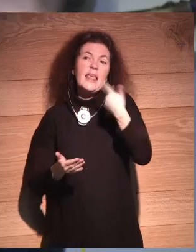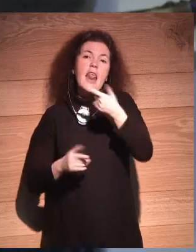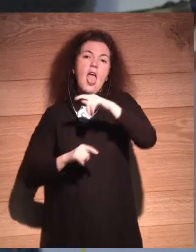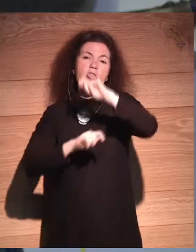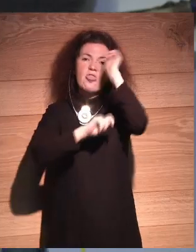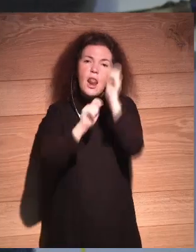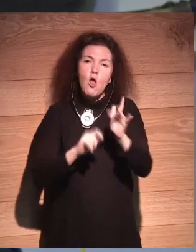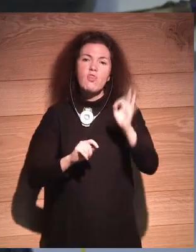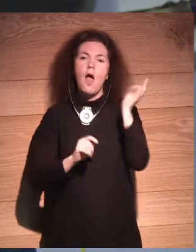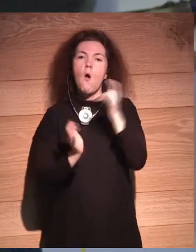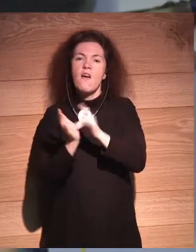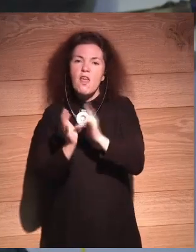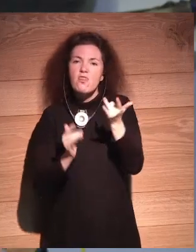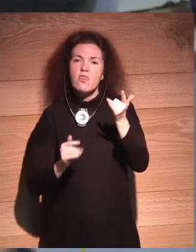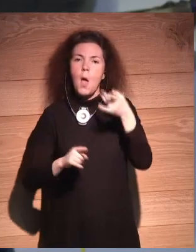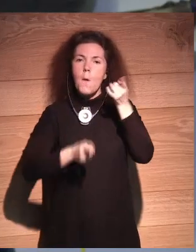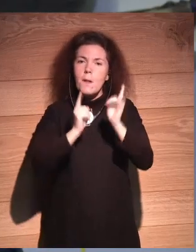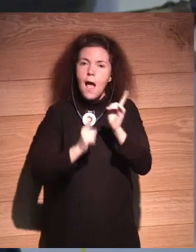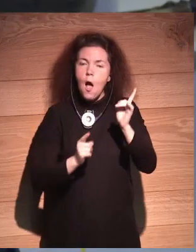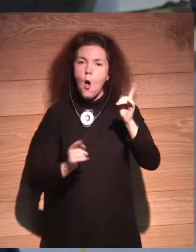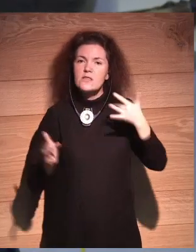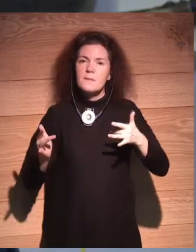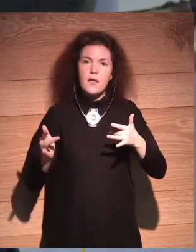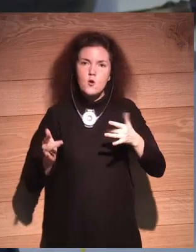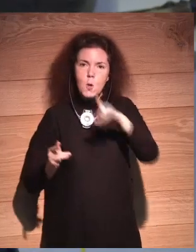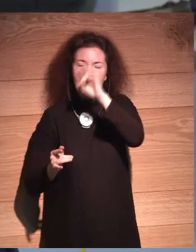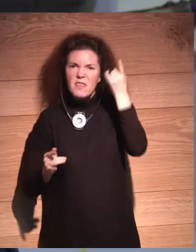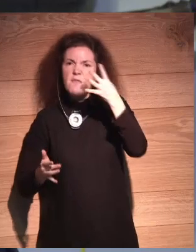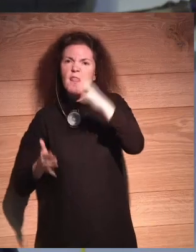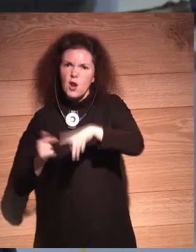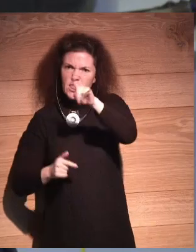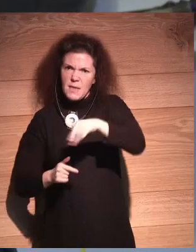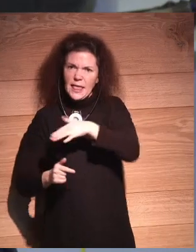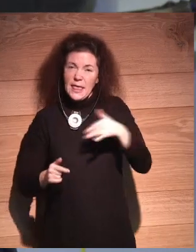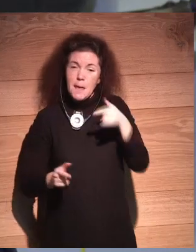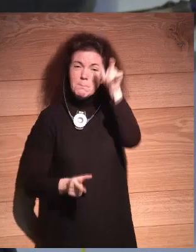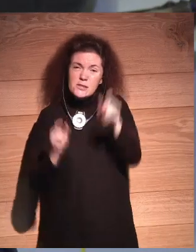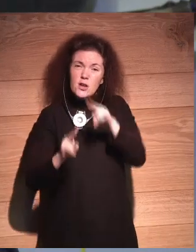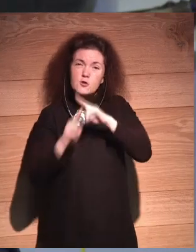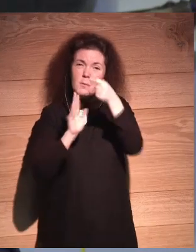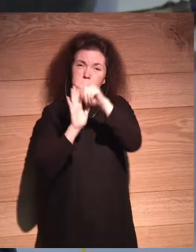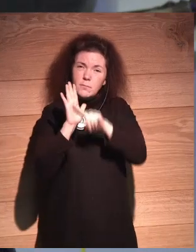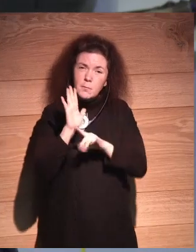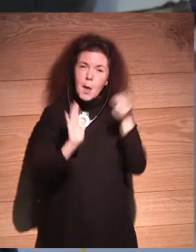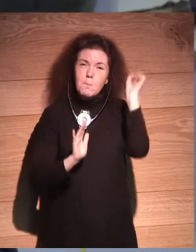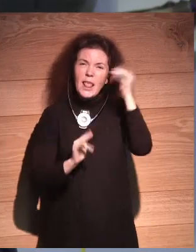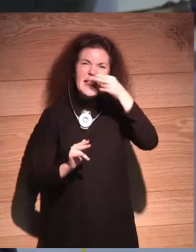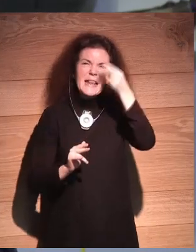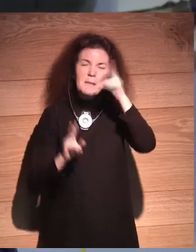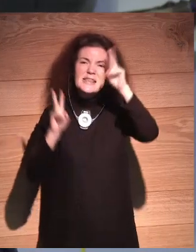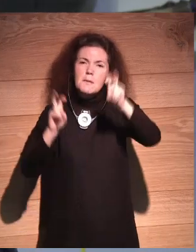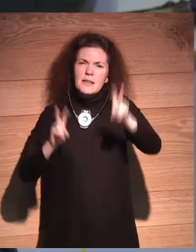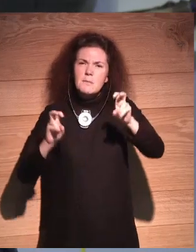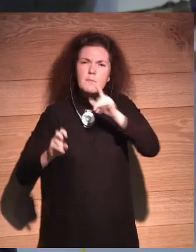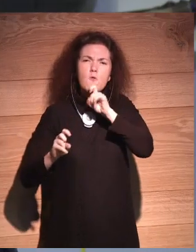o Valencia o Bilbao o Sevilla, sino Madrid y Barcelona, la cantidad de ponentes interesantes que tienen y cómo han tratado todas las